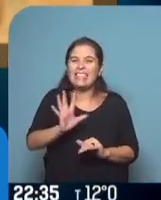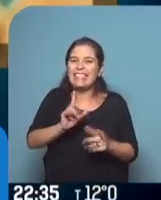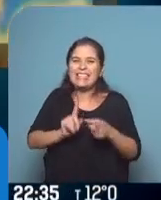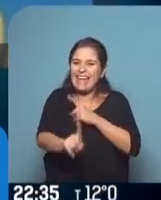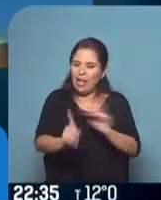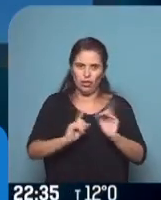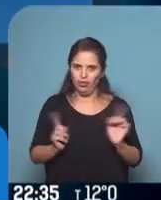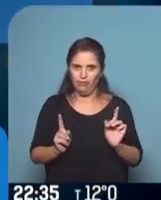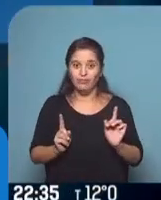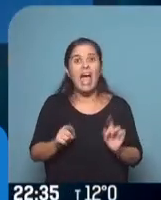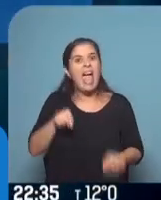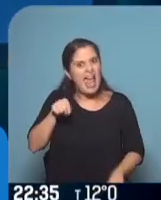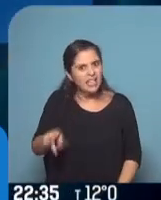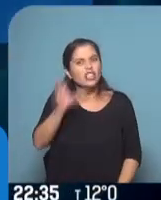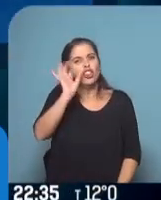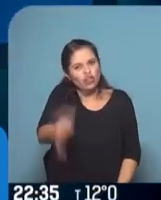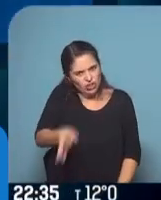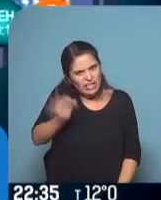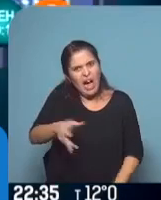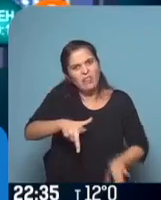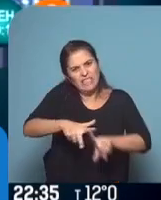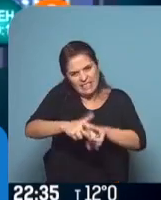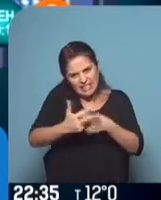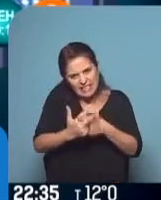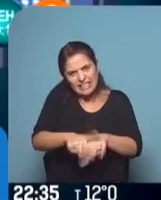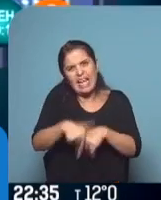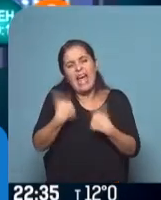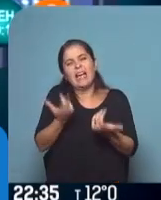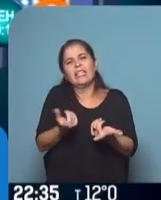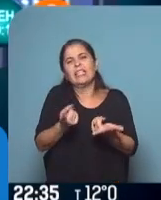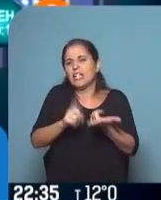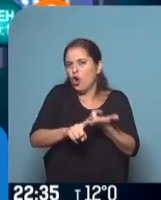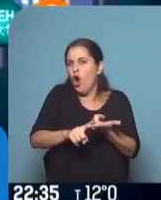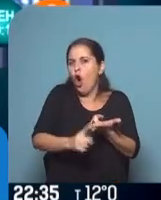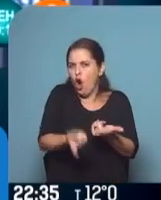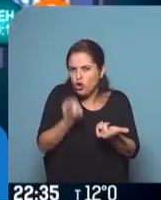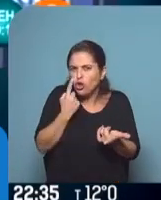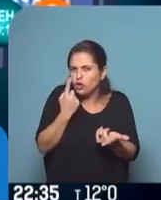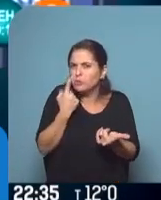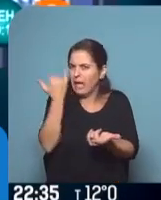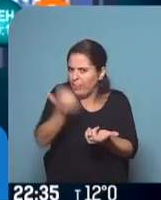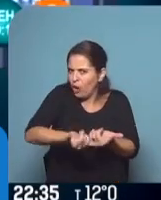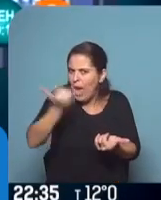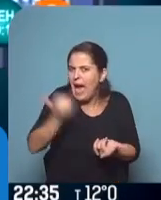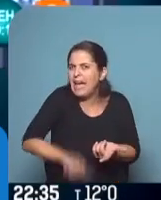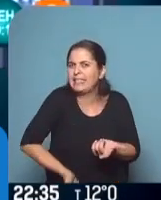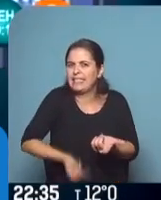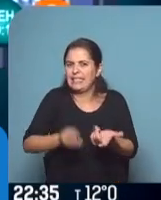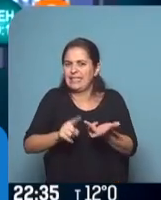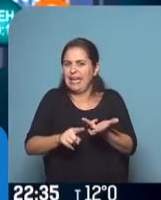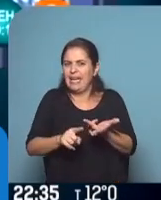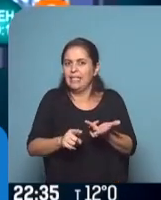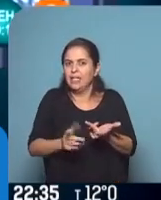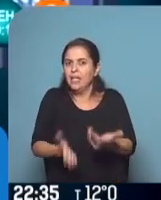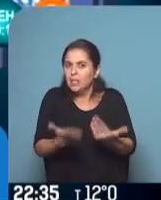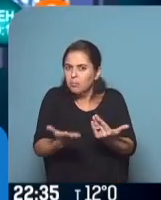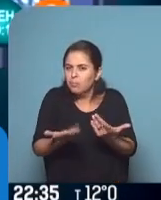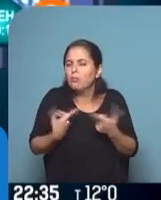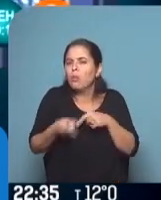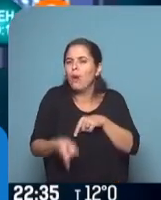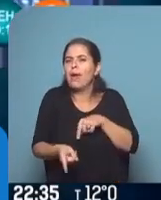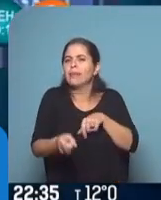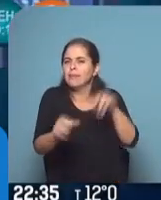es un gran conocimiento técnico y una capacidad de enriquecer hasta el 20%. Lo que pasa es que si